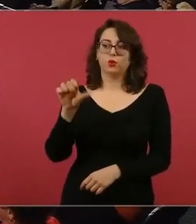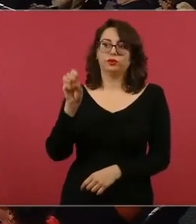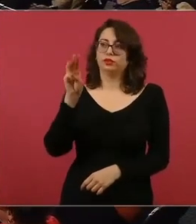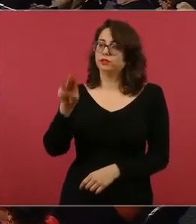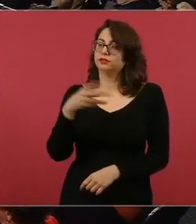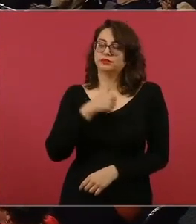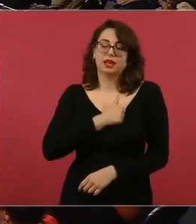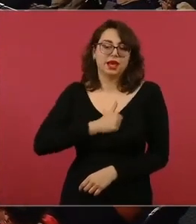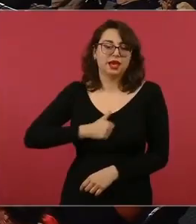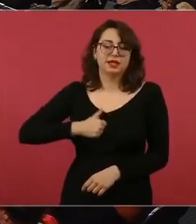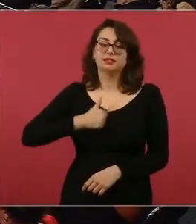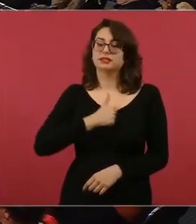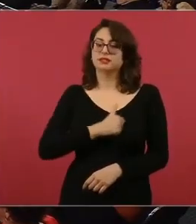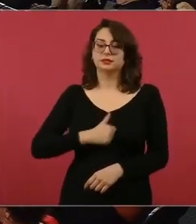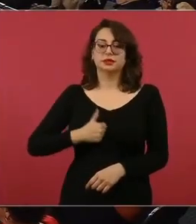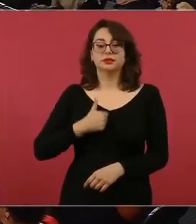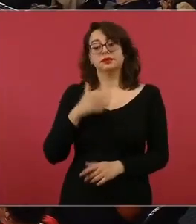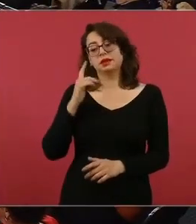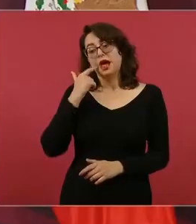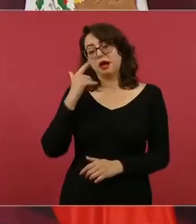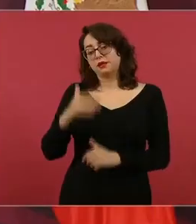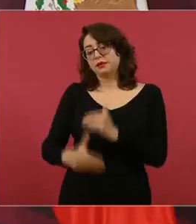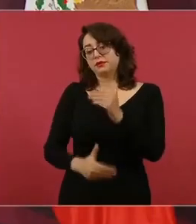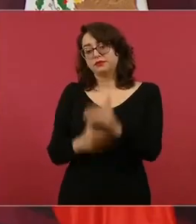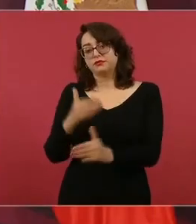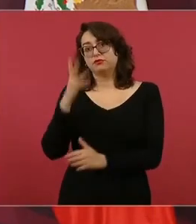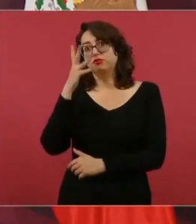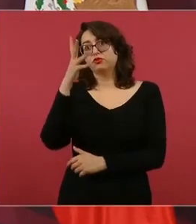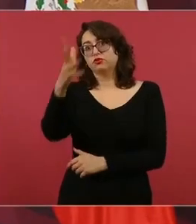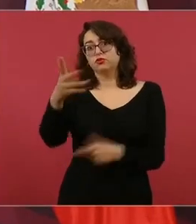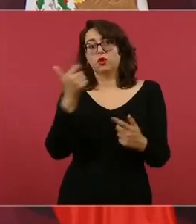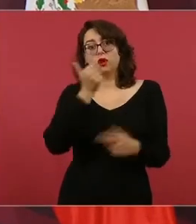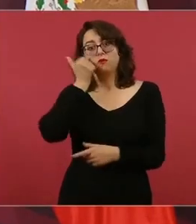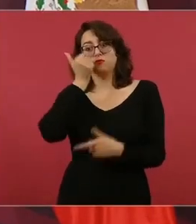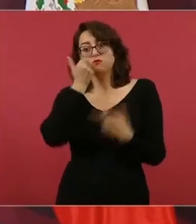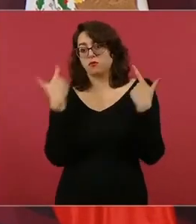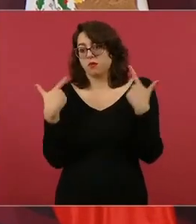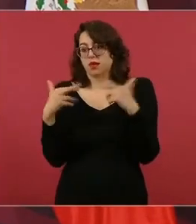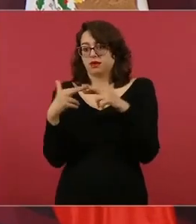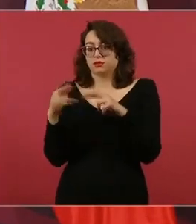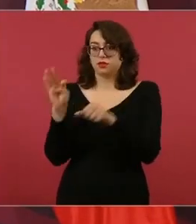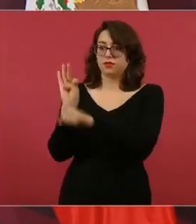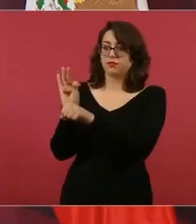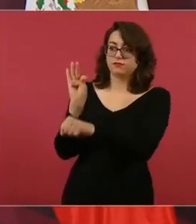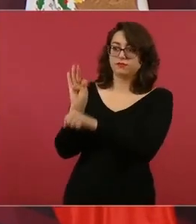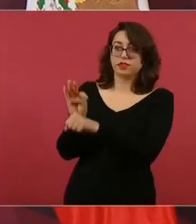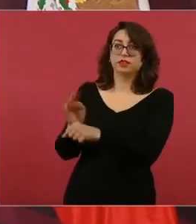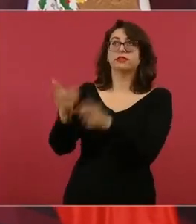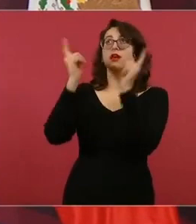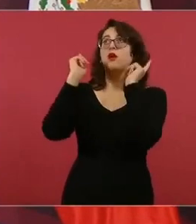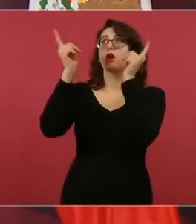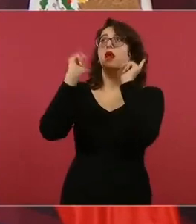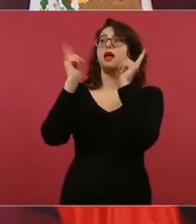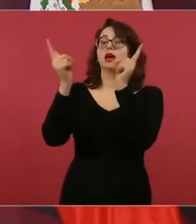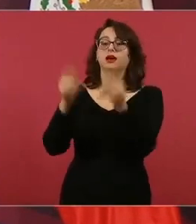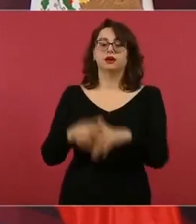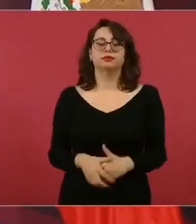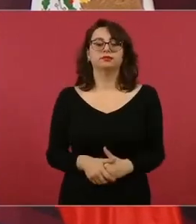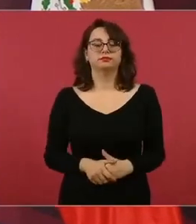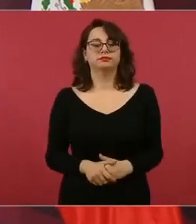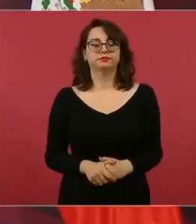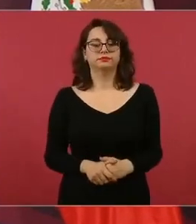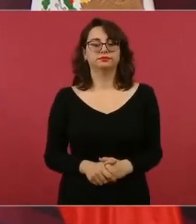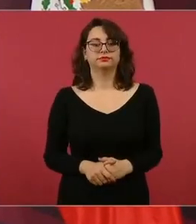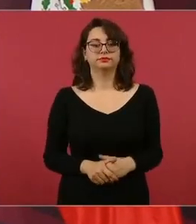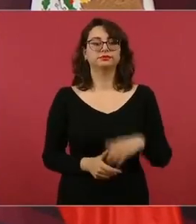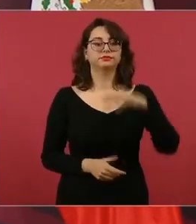por los alumnos, por los maestros. Yo espero eso.